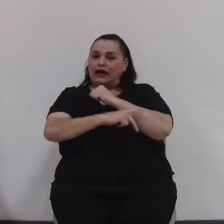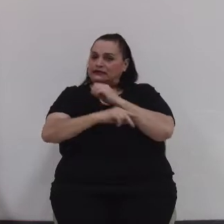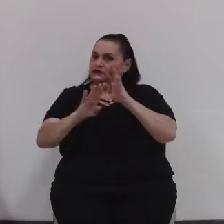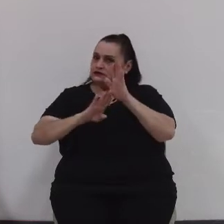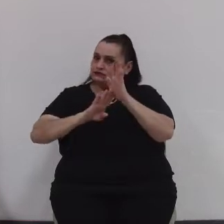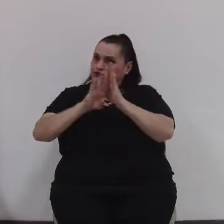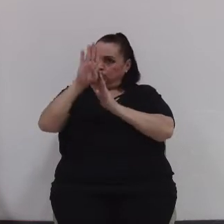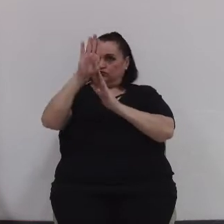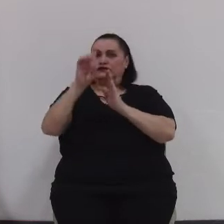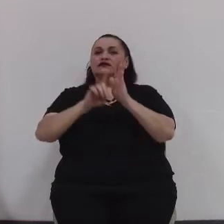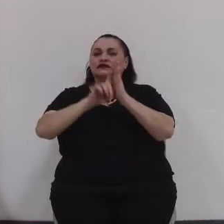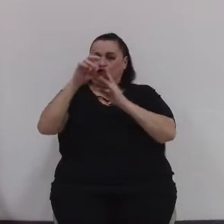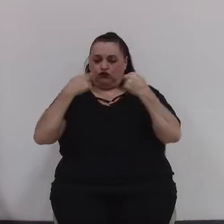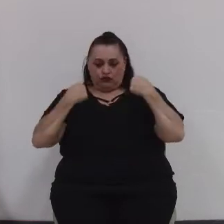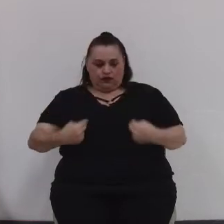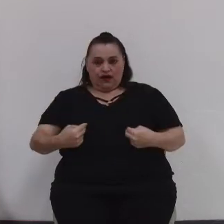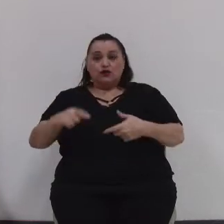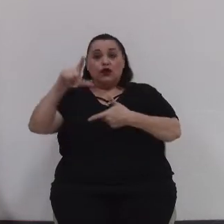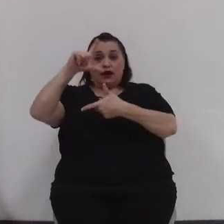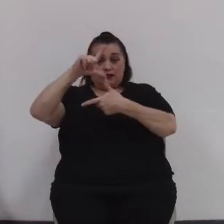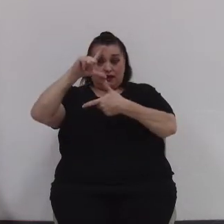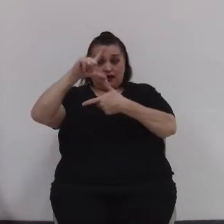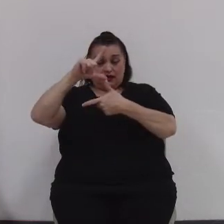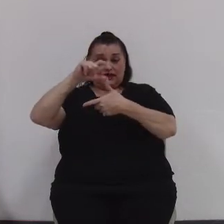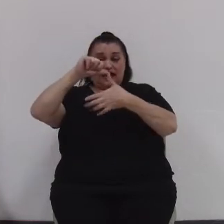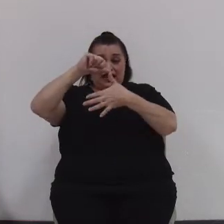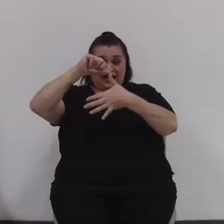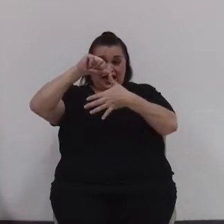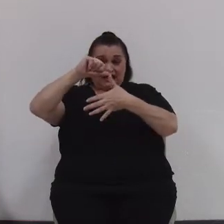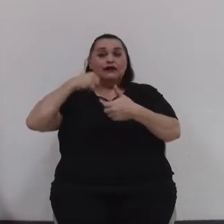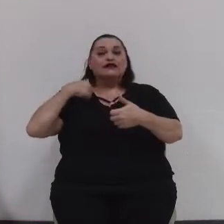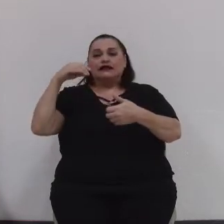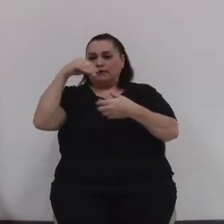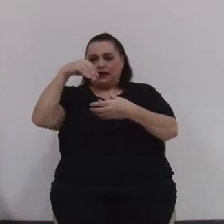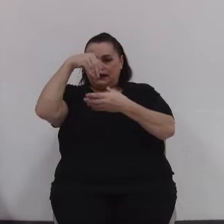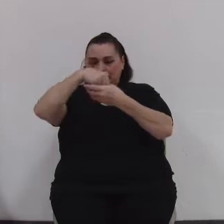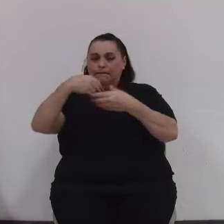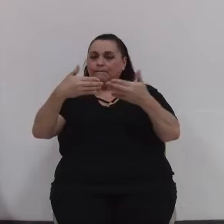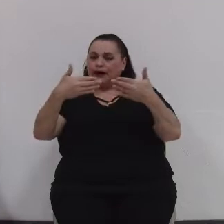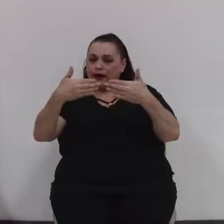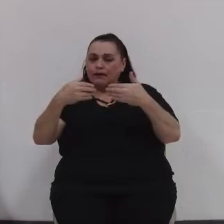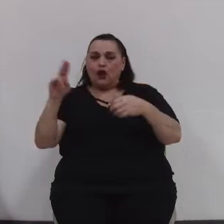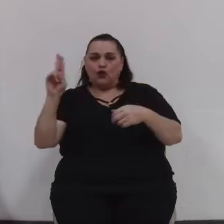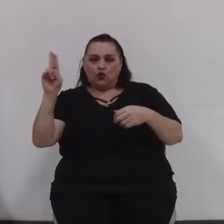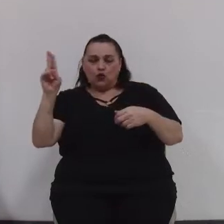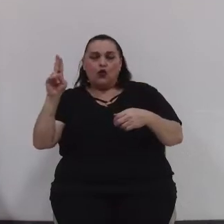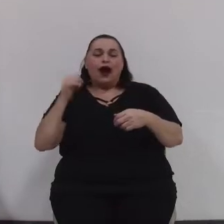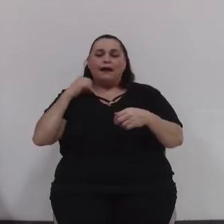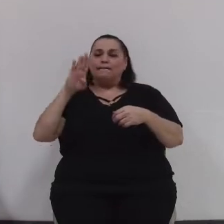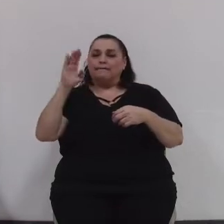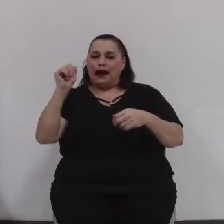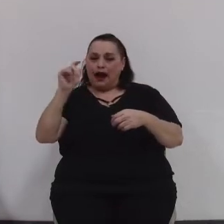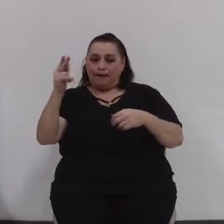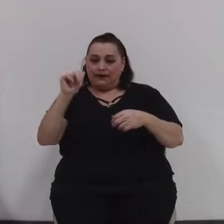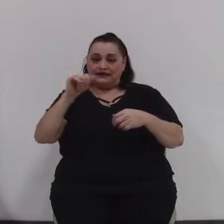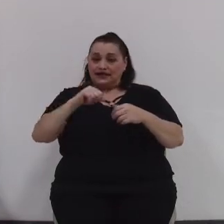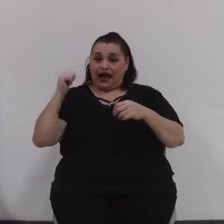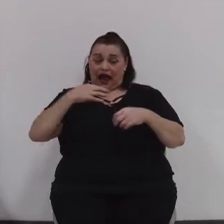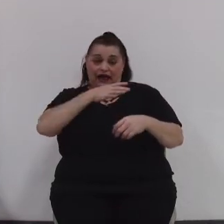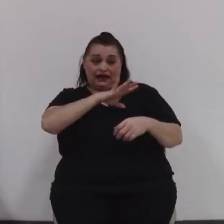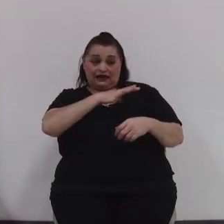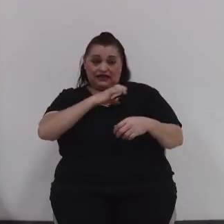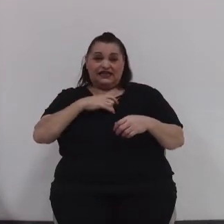desarrollo humano que en América Latina y el Caribe también lo integran Panamá, Uruguay, Trinidad y Tobago, Bahamas, Argentina y Chile. Costa